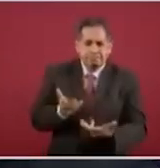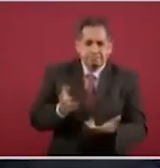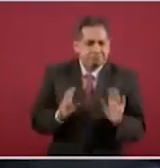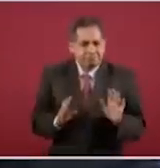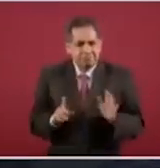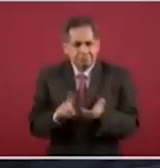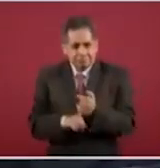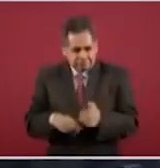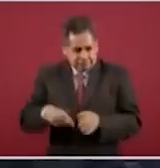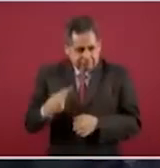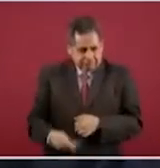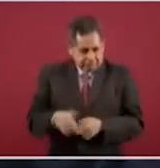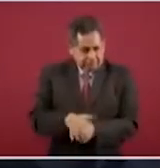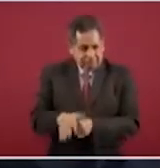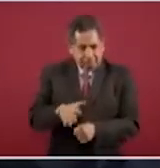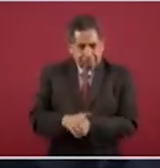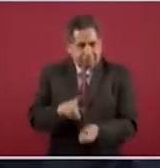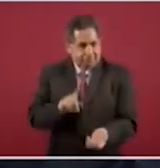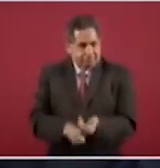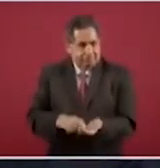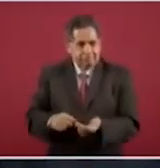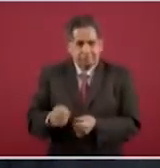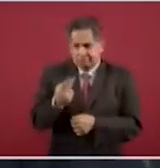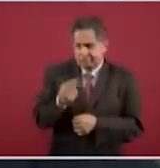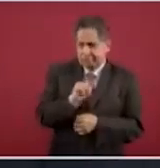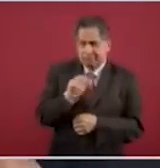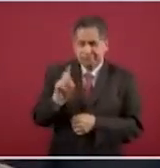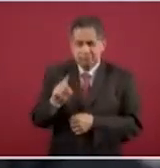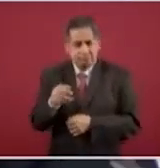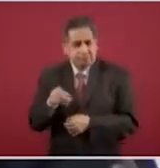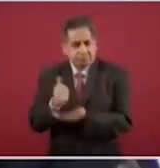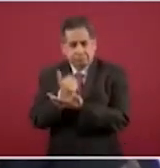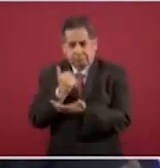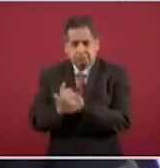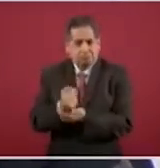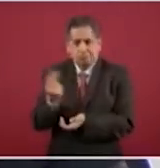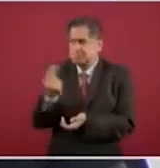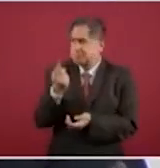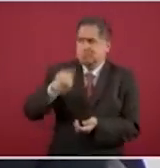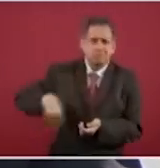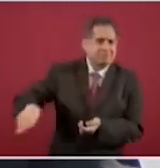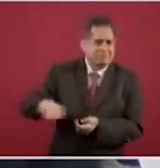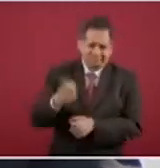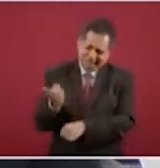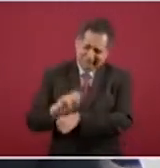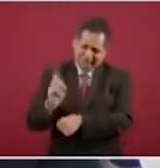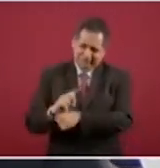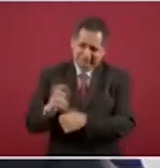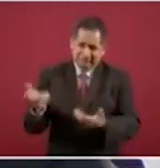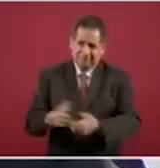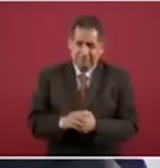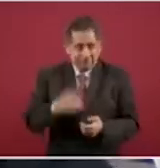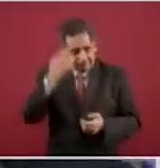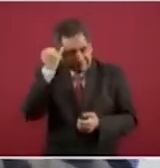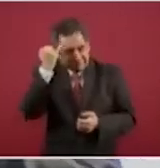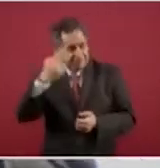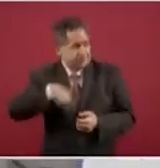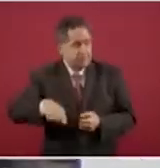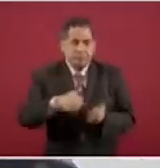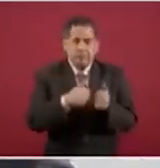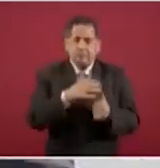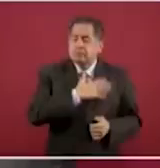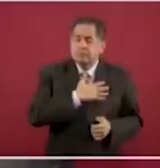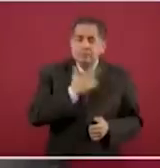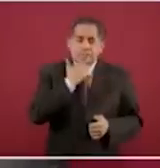alimentación básica más del 25 el 30 por ciento y andamos en pan en